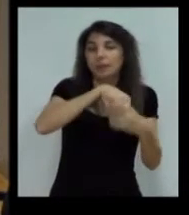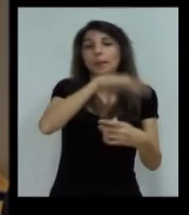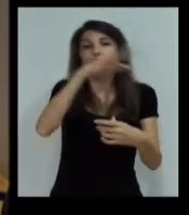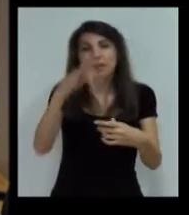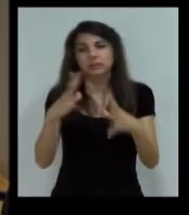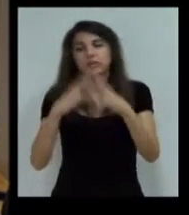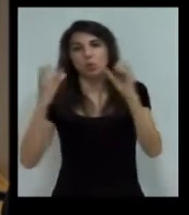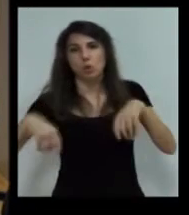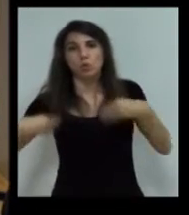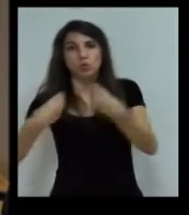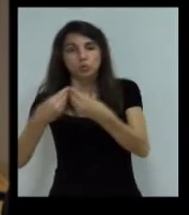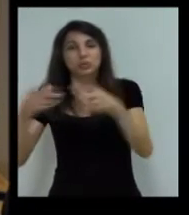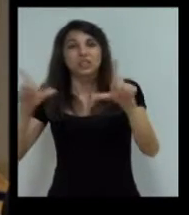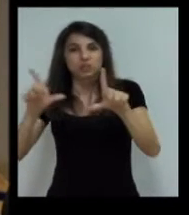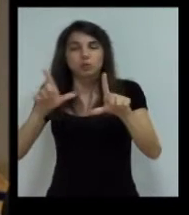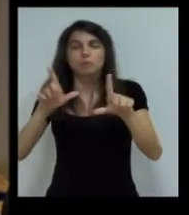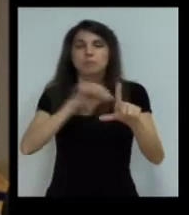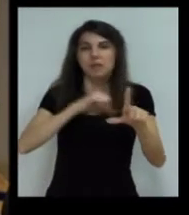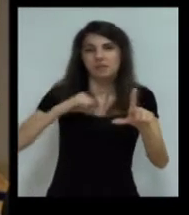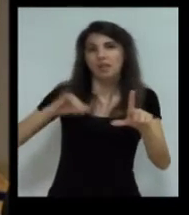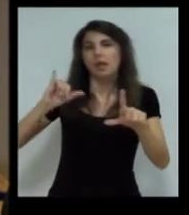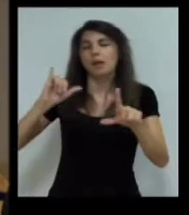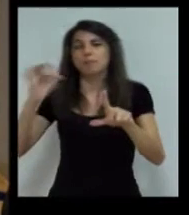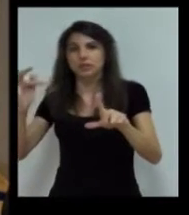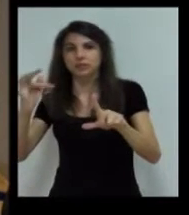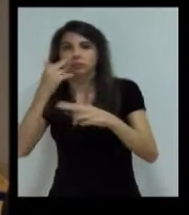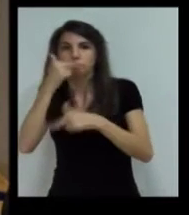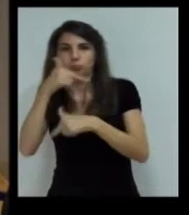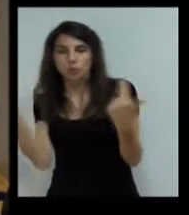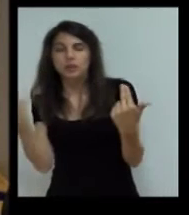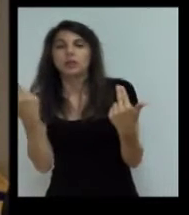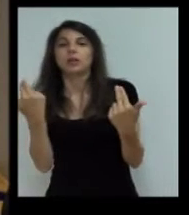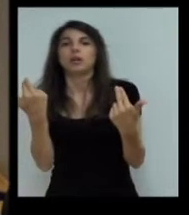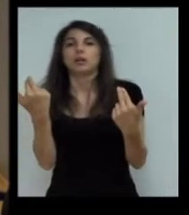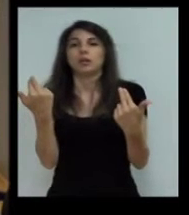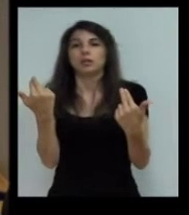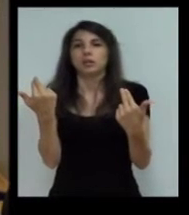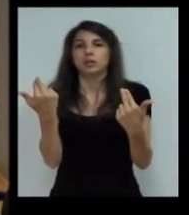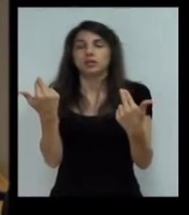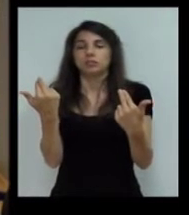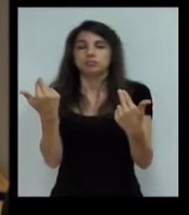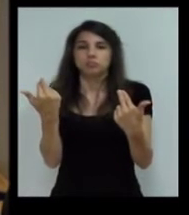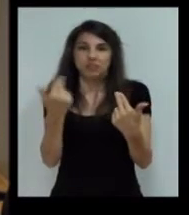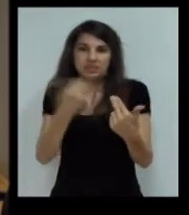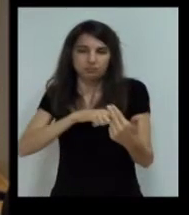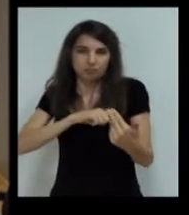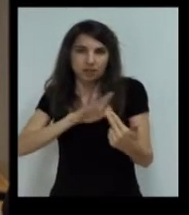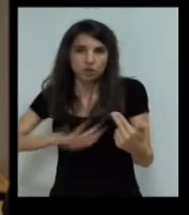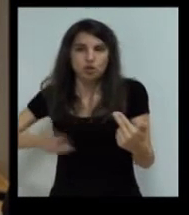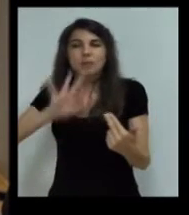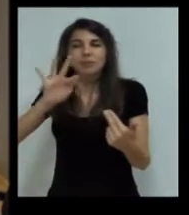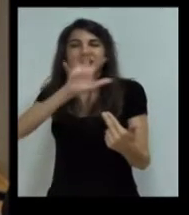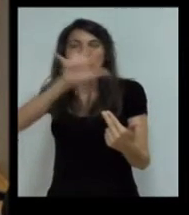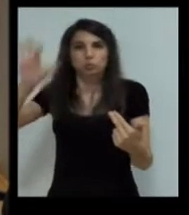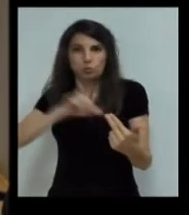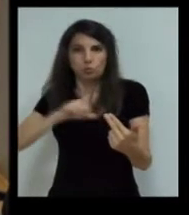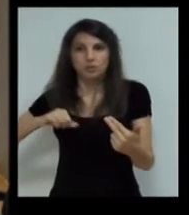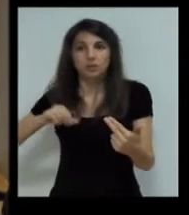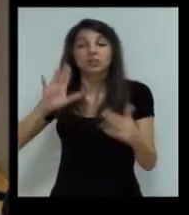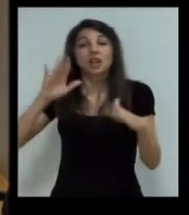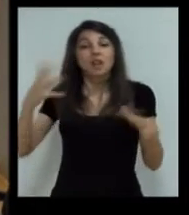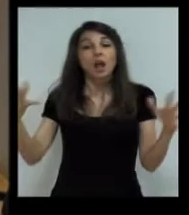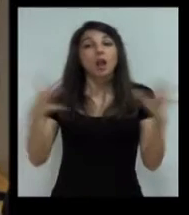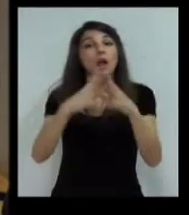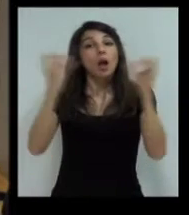televisiones privadas y Televisión Española y las televisiones públicas autonómicas, la Forta, se lanza esta idea que se